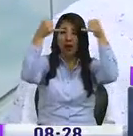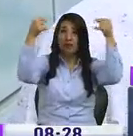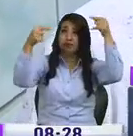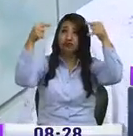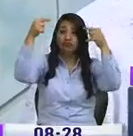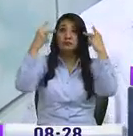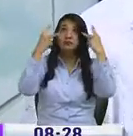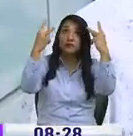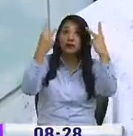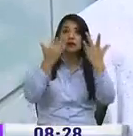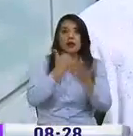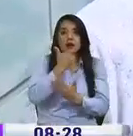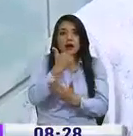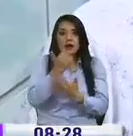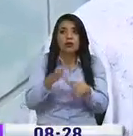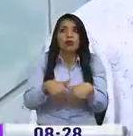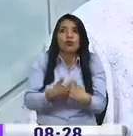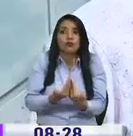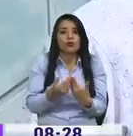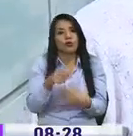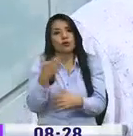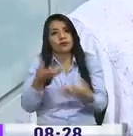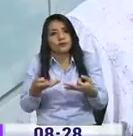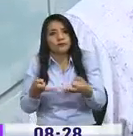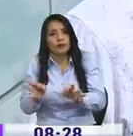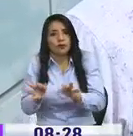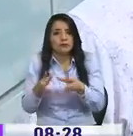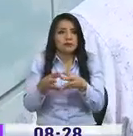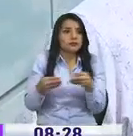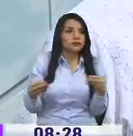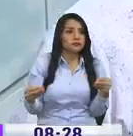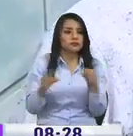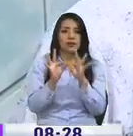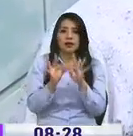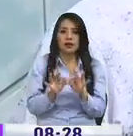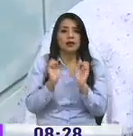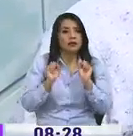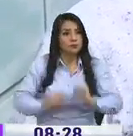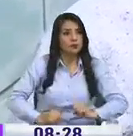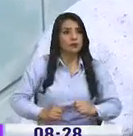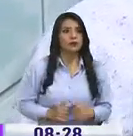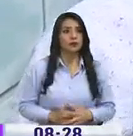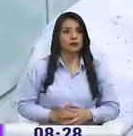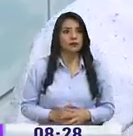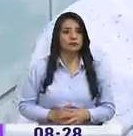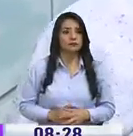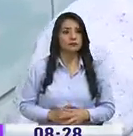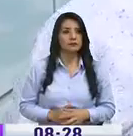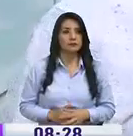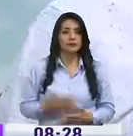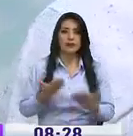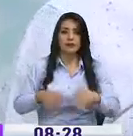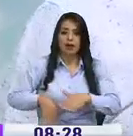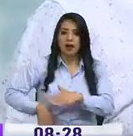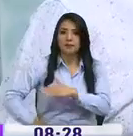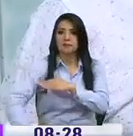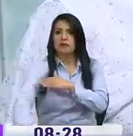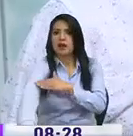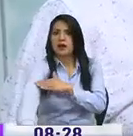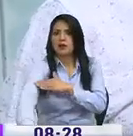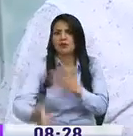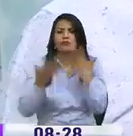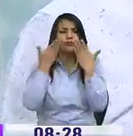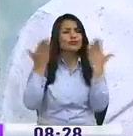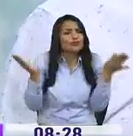una u otra forma de cómo poder evitar eso, ¿no? Tal vez sea por debajo o en otra